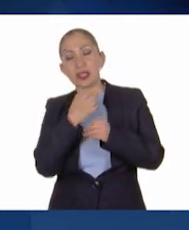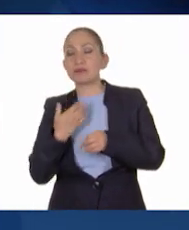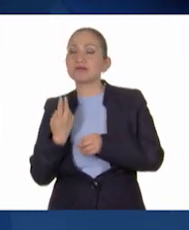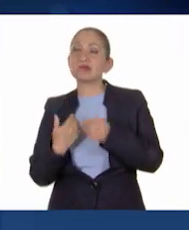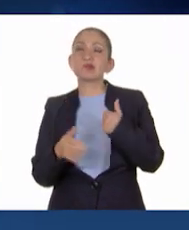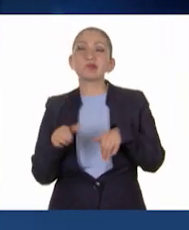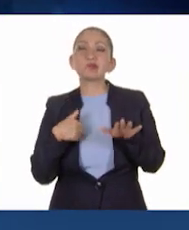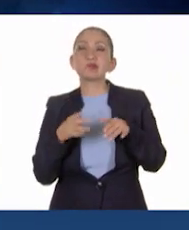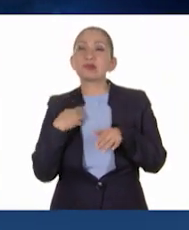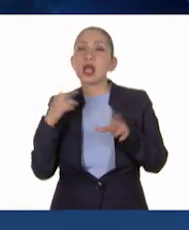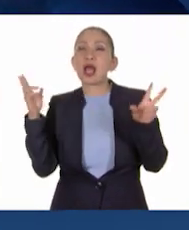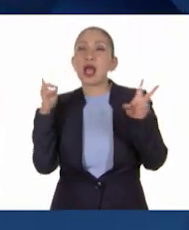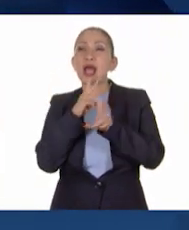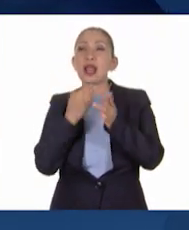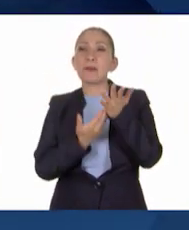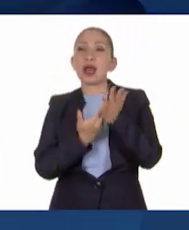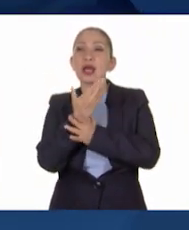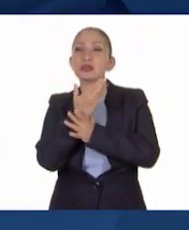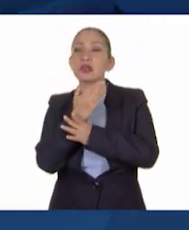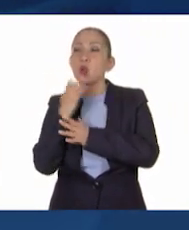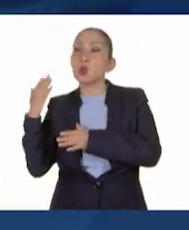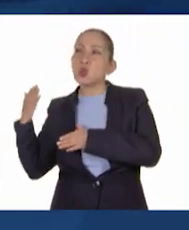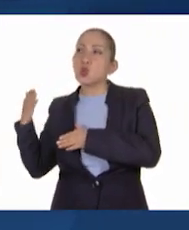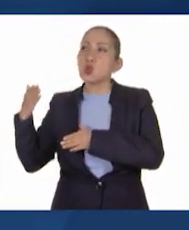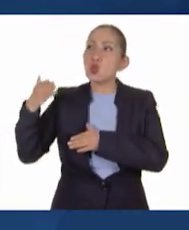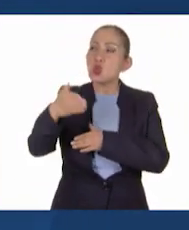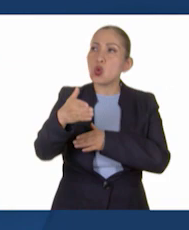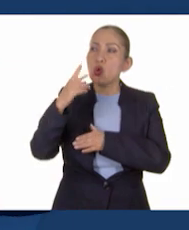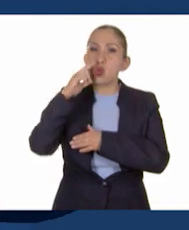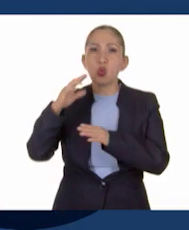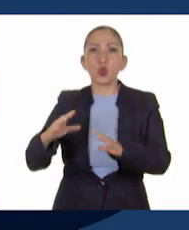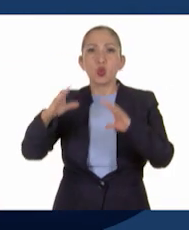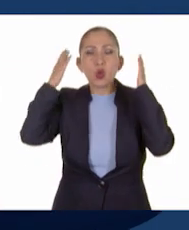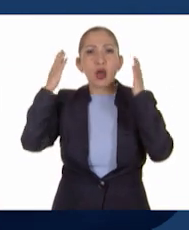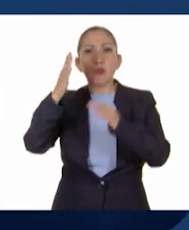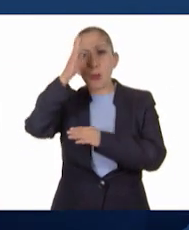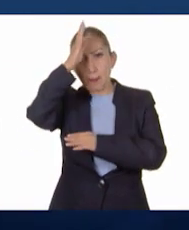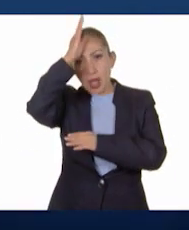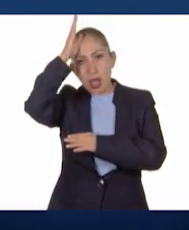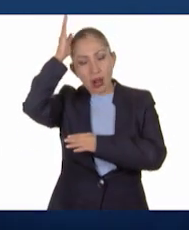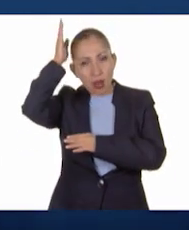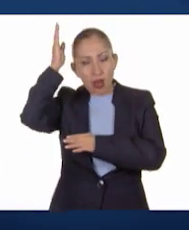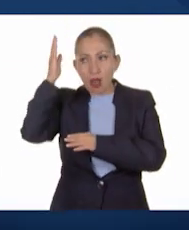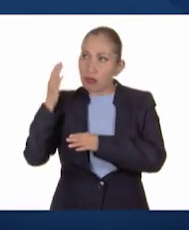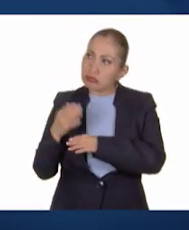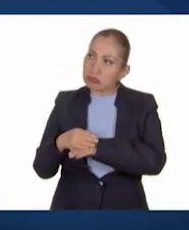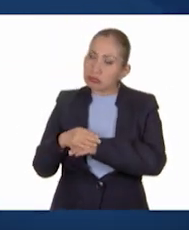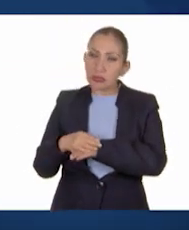de pronto el aire matutino fue atravesado por el sonido y la furia de los bomberos.